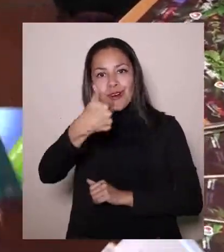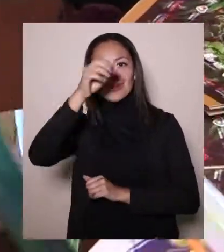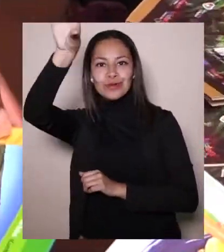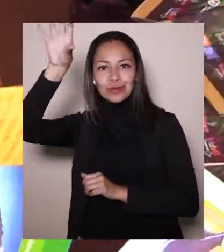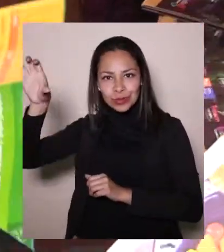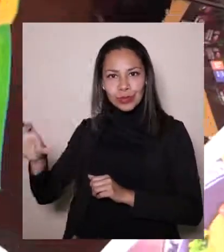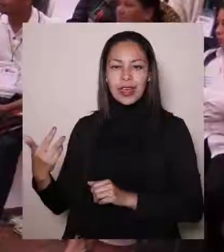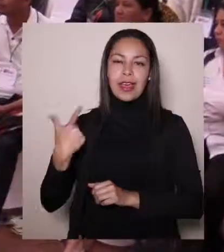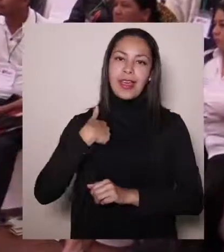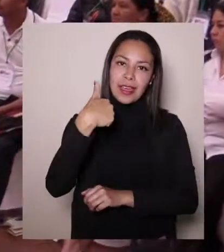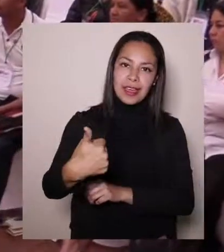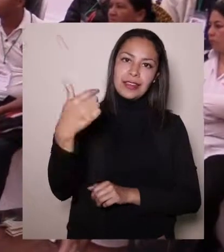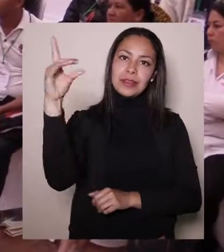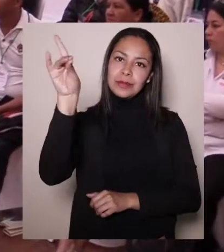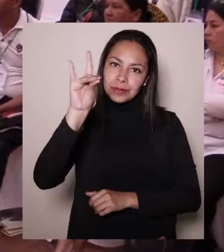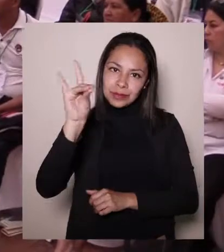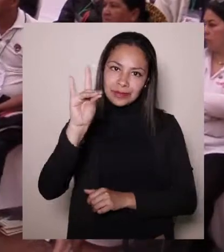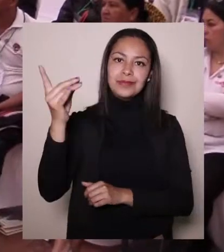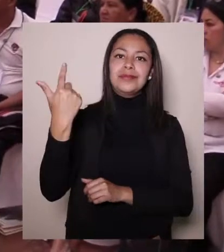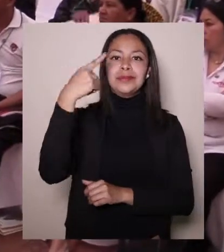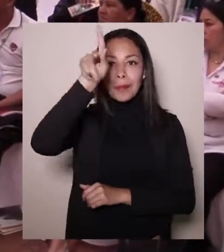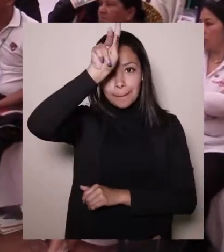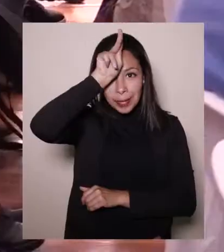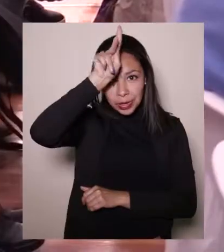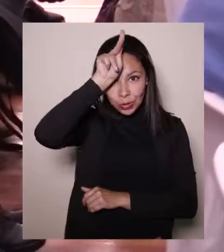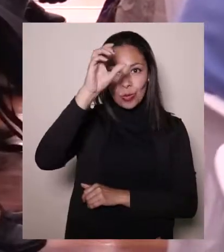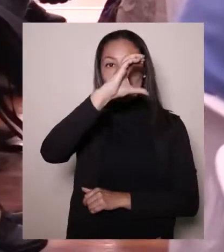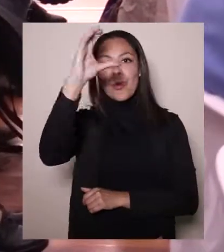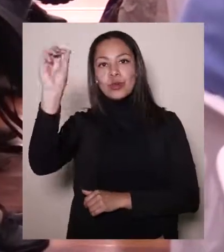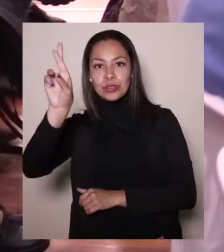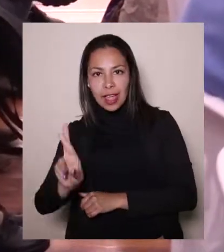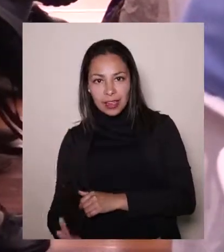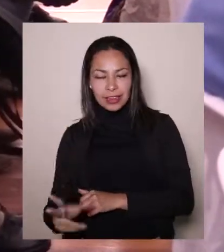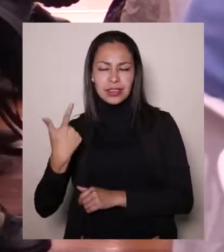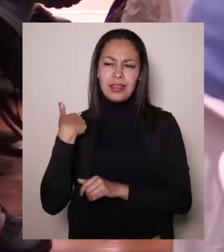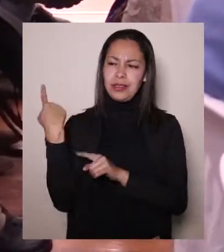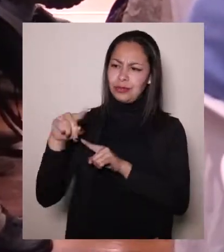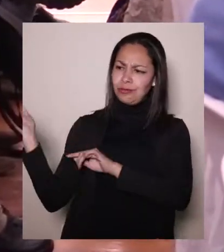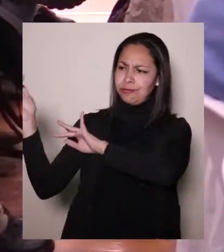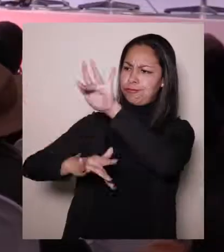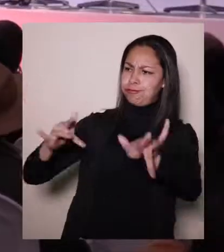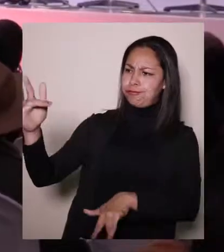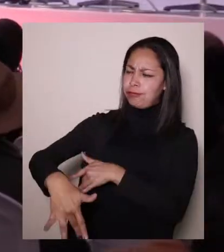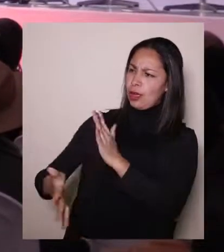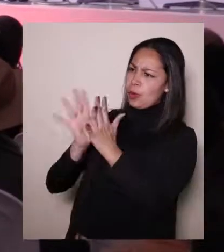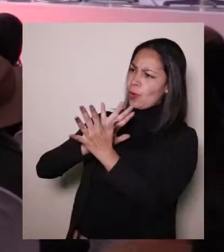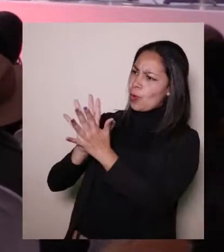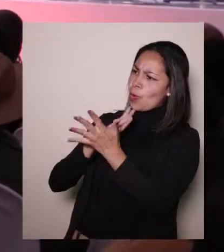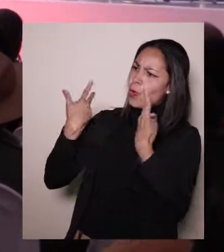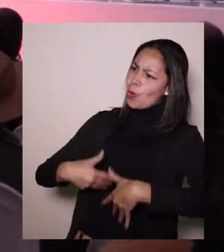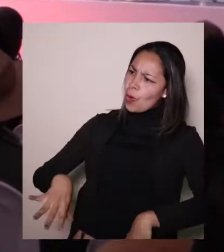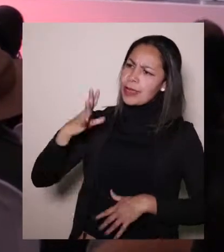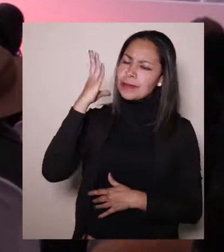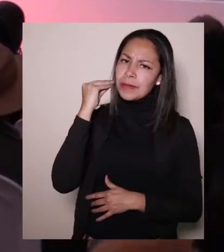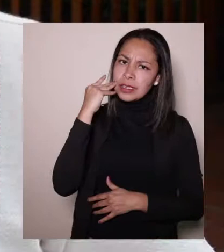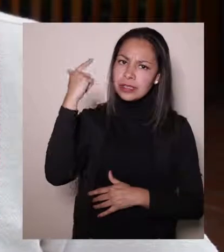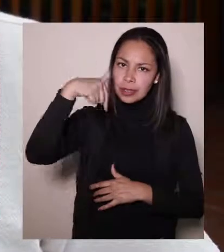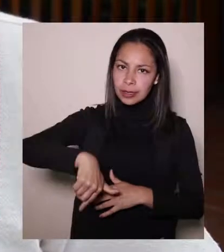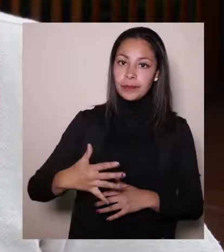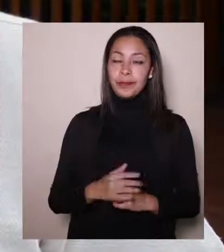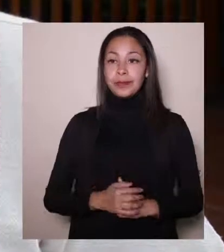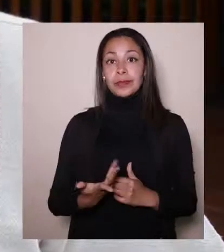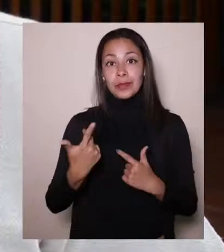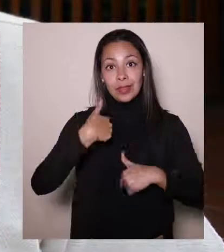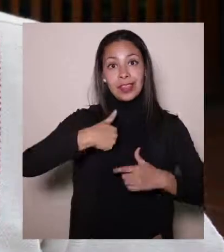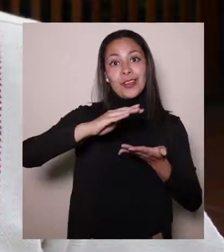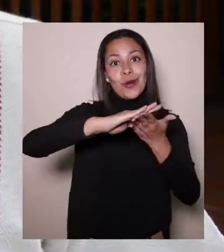de Argentina, Costa Rica, Perú y Bolivia, quienes dieron a conocer experiencias exitosas en el tema. Me llevo hermosas experiencias, veo